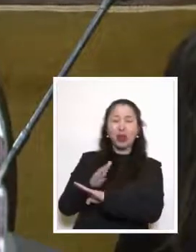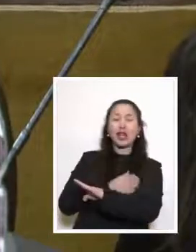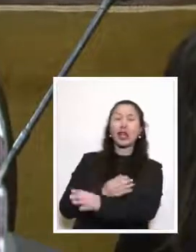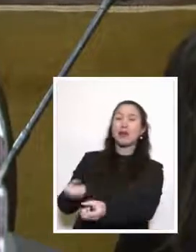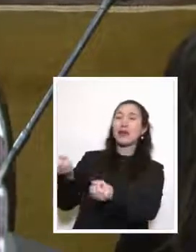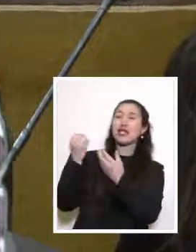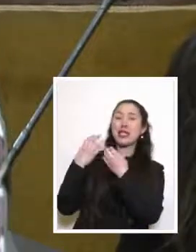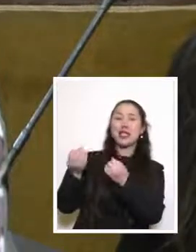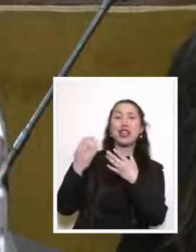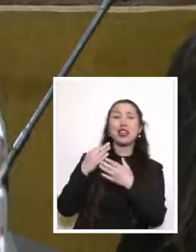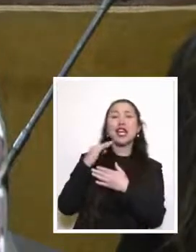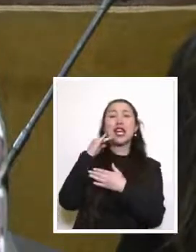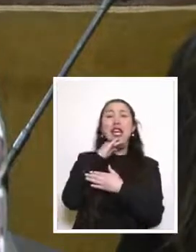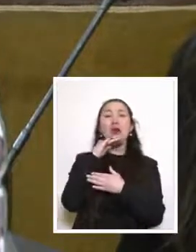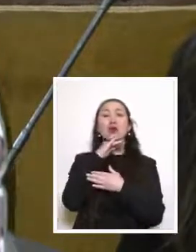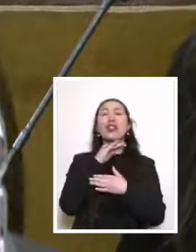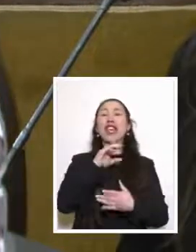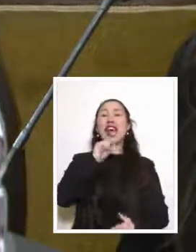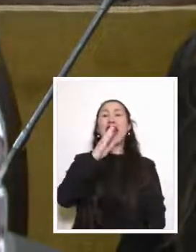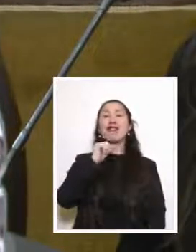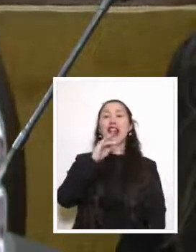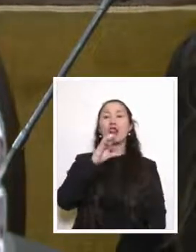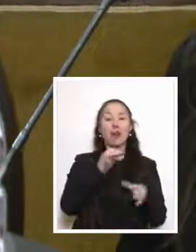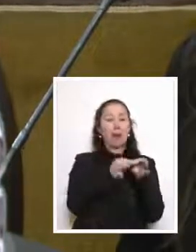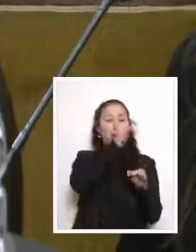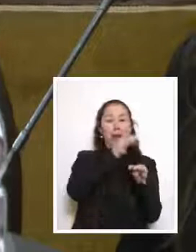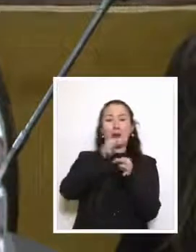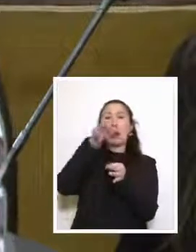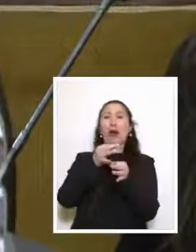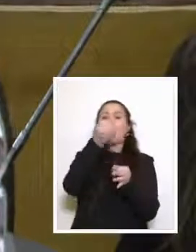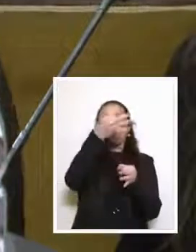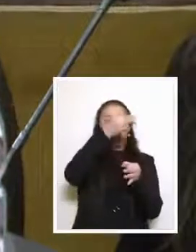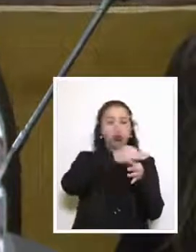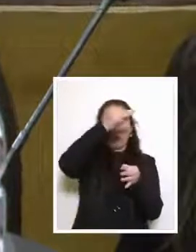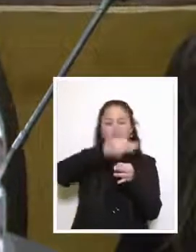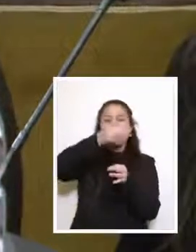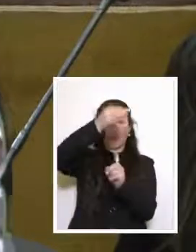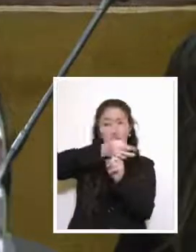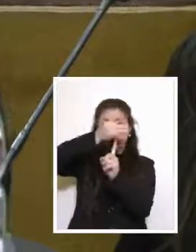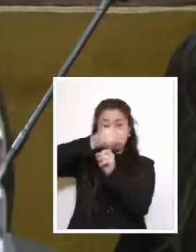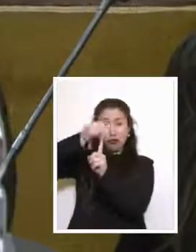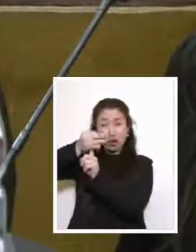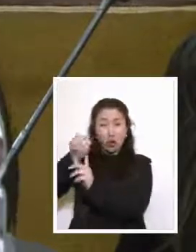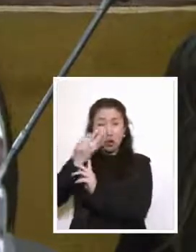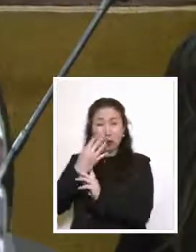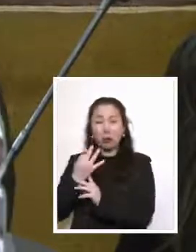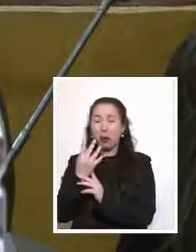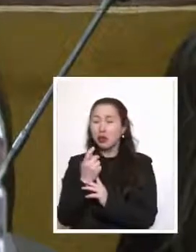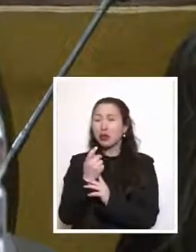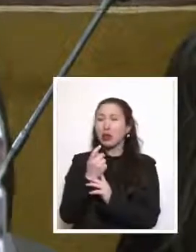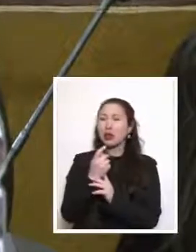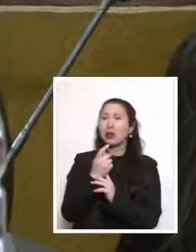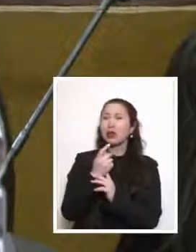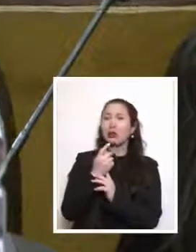algún minuto el uso del abaco. Y que hoy día, y me acuerdo de mi profesor de Didáctica que nos miró,